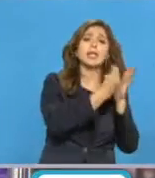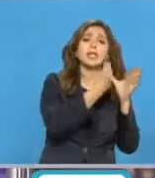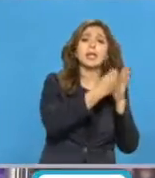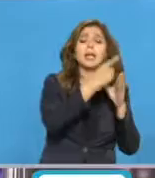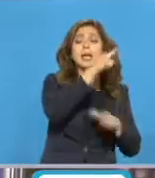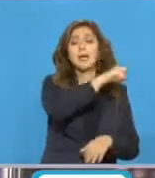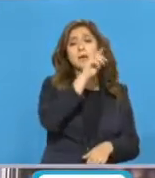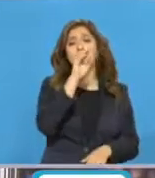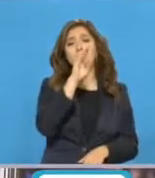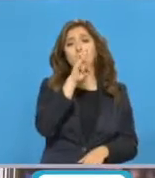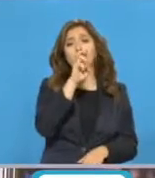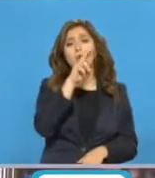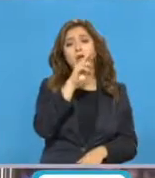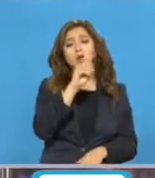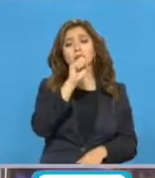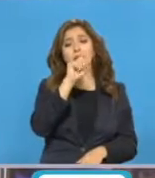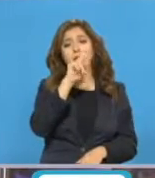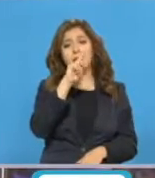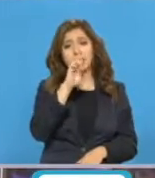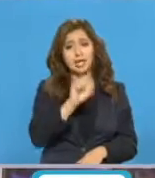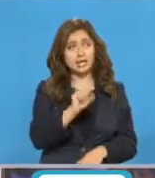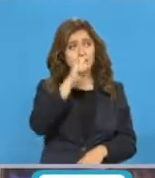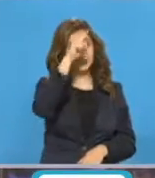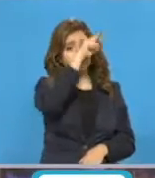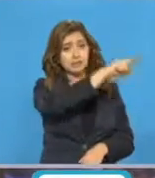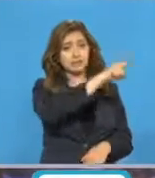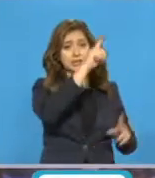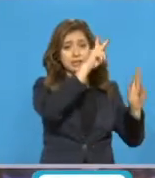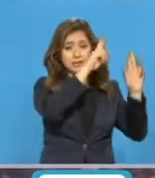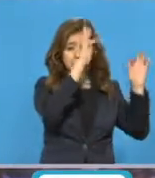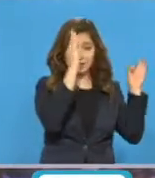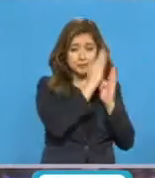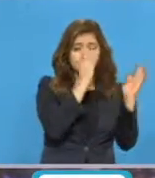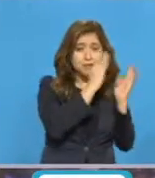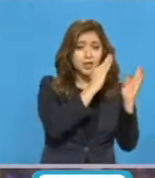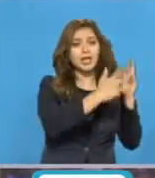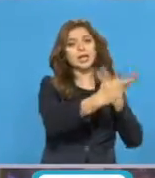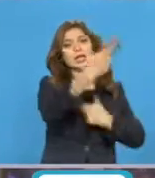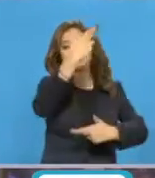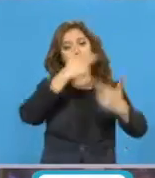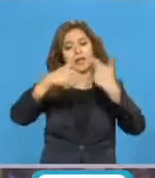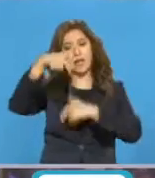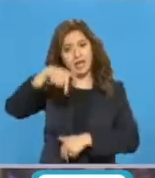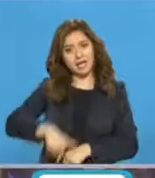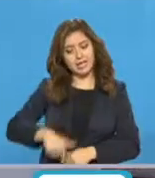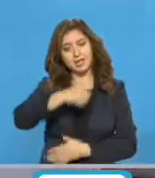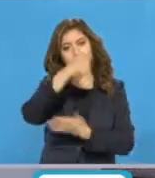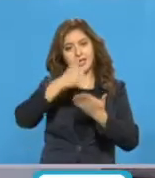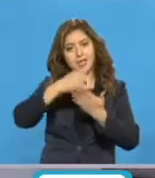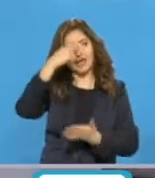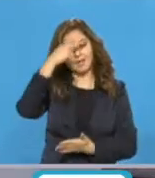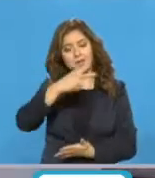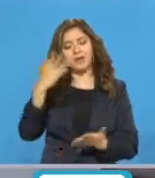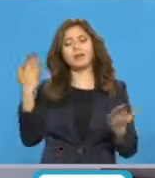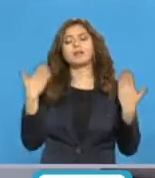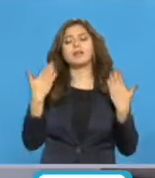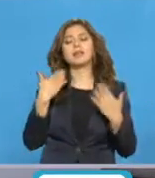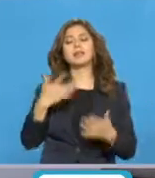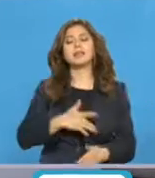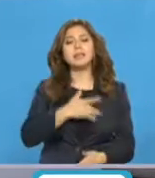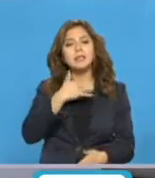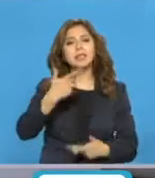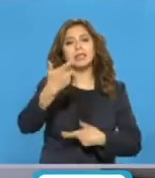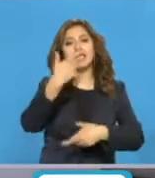del invierno porteño Sí, claro. al calor chilango, Ahí está. contenta de haber regresado a casa y de estar aquí con ustedes y con quienes